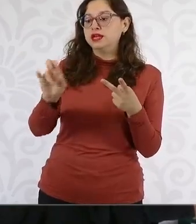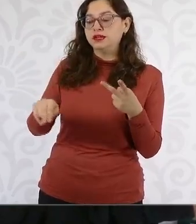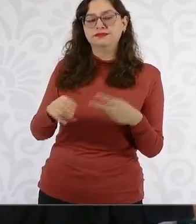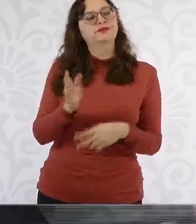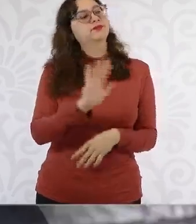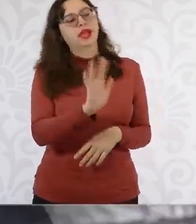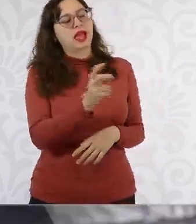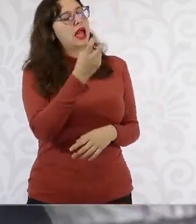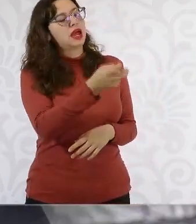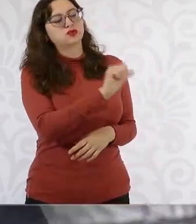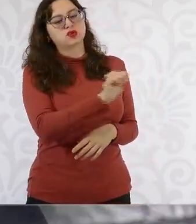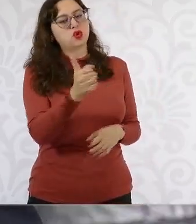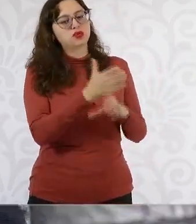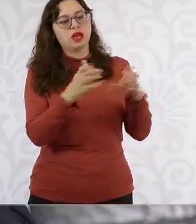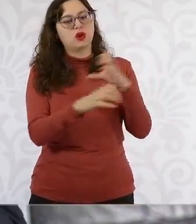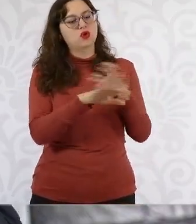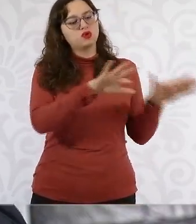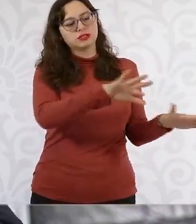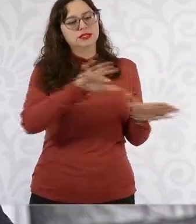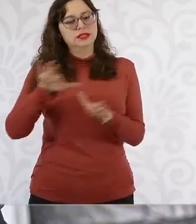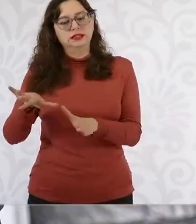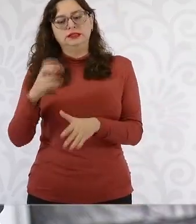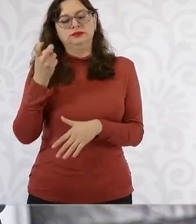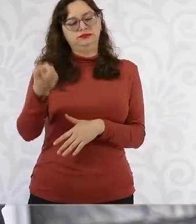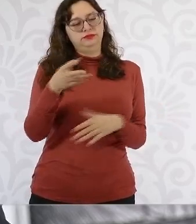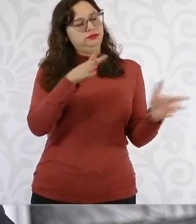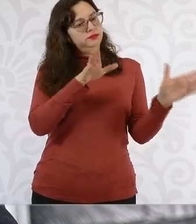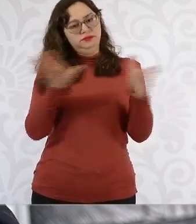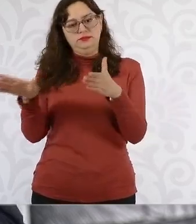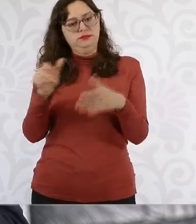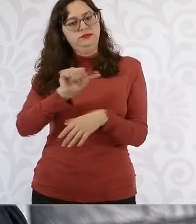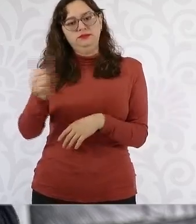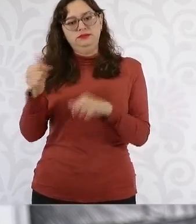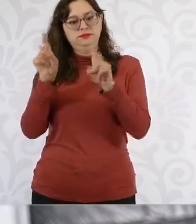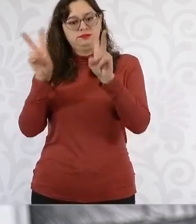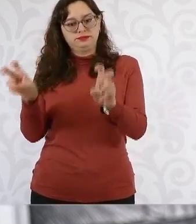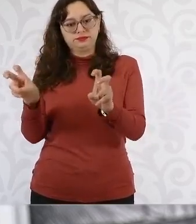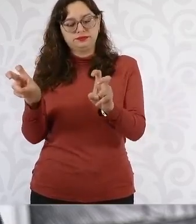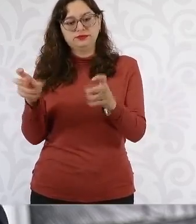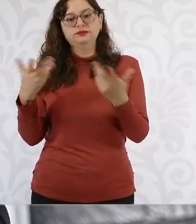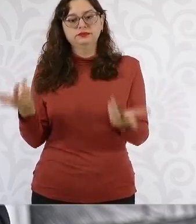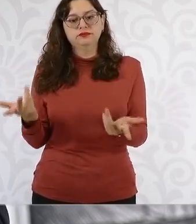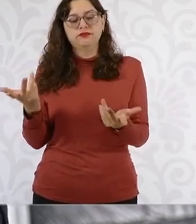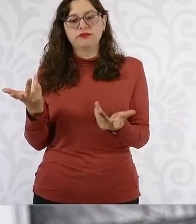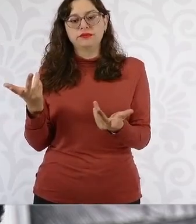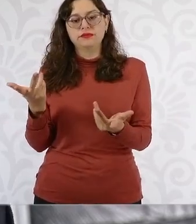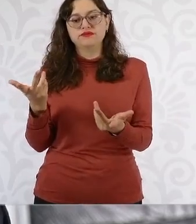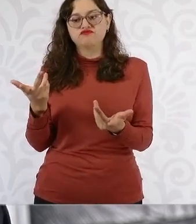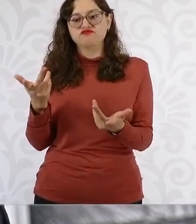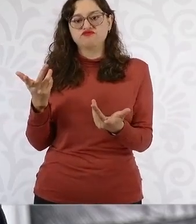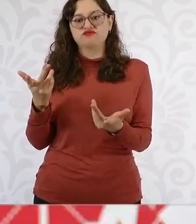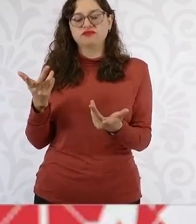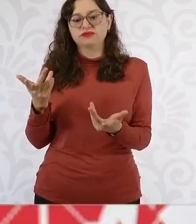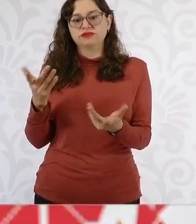cosa. Esos son aranceles a fracciones específicas y no tienen dirigido a un país, sino la